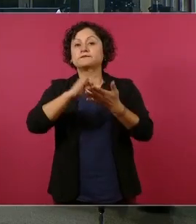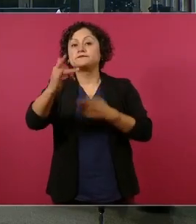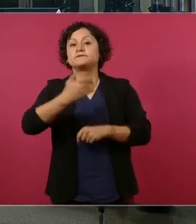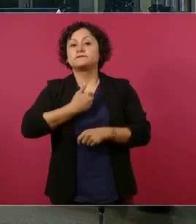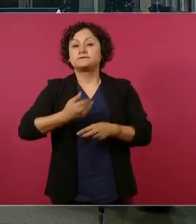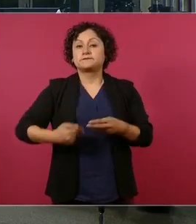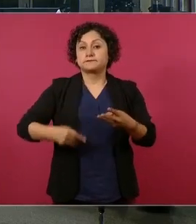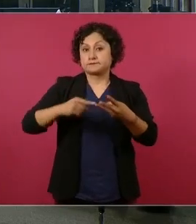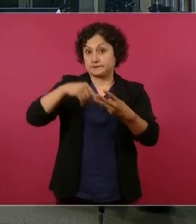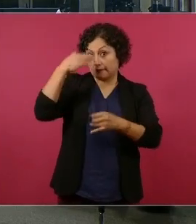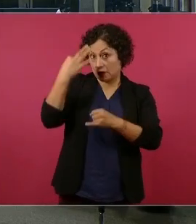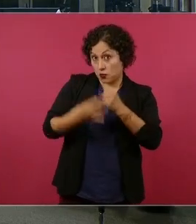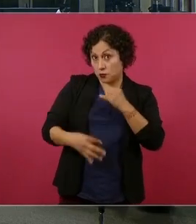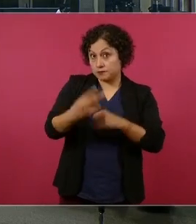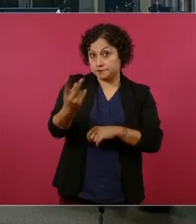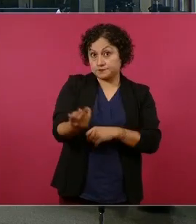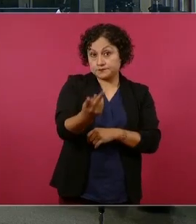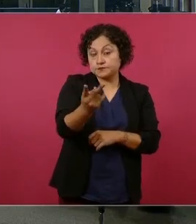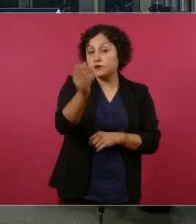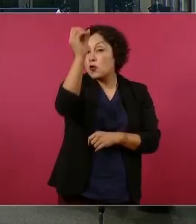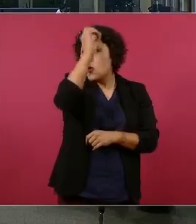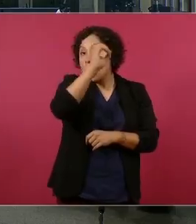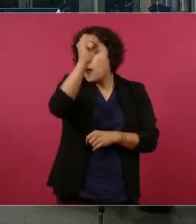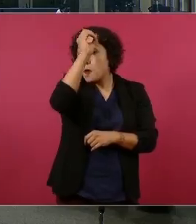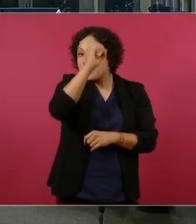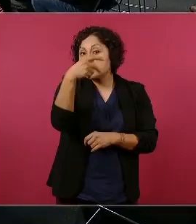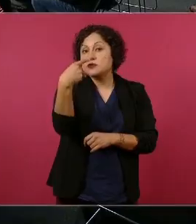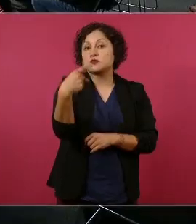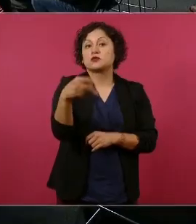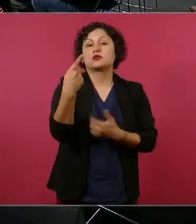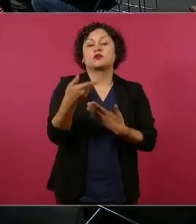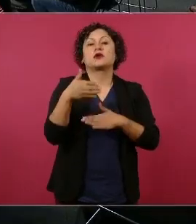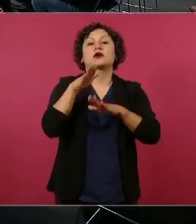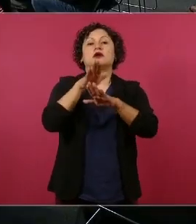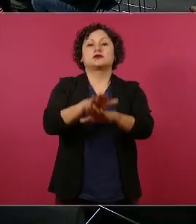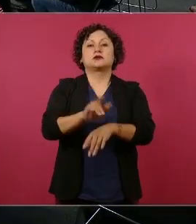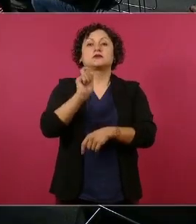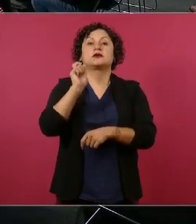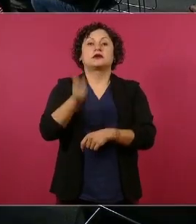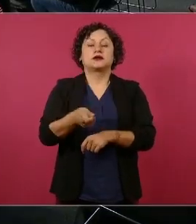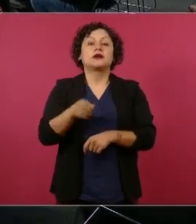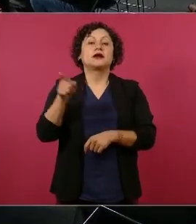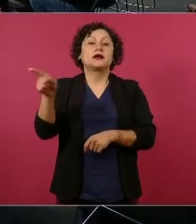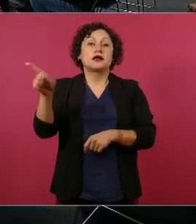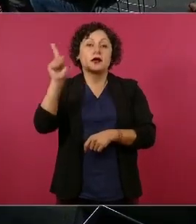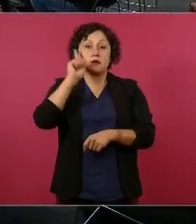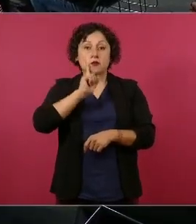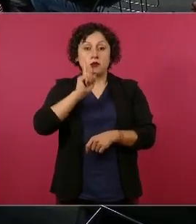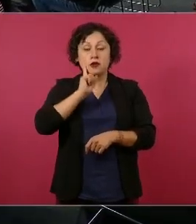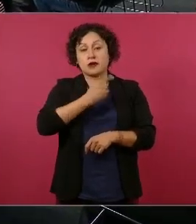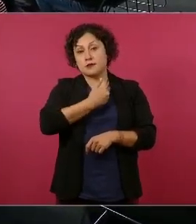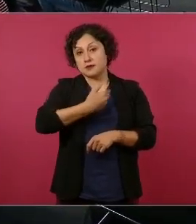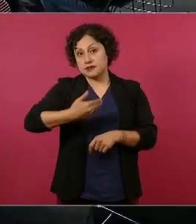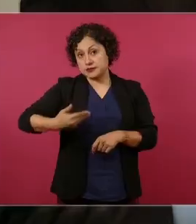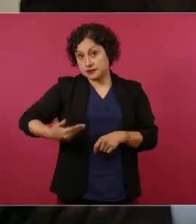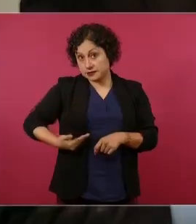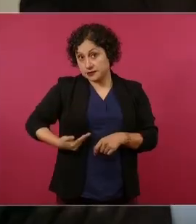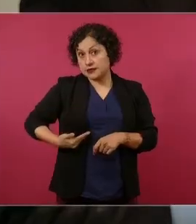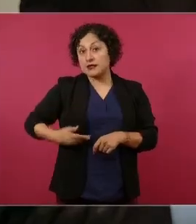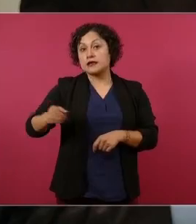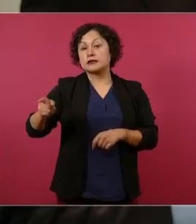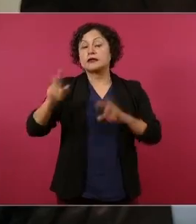nos puede dar su opinión, su impresión sobre la reunión que sostuvo la virtual presidenta electa Claudia Sheinbaum